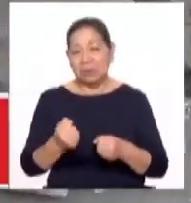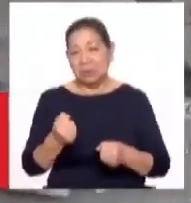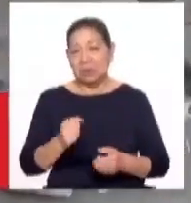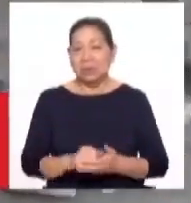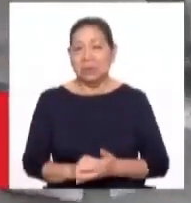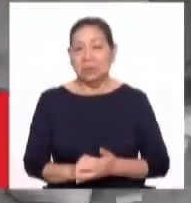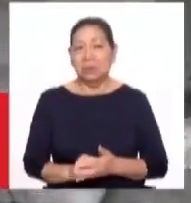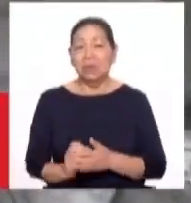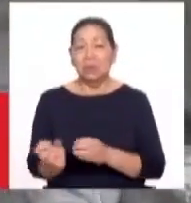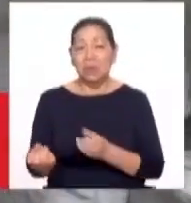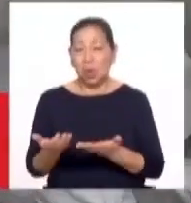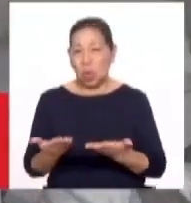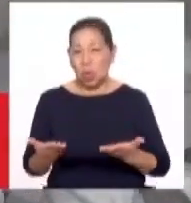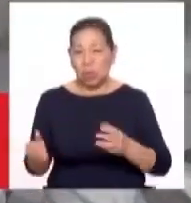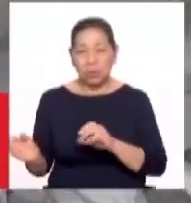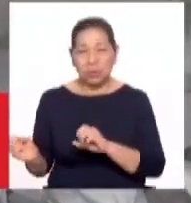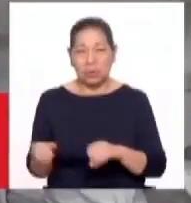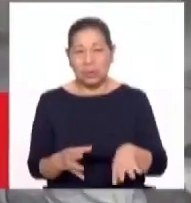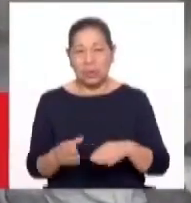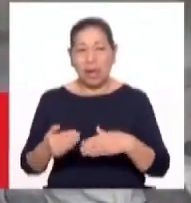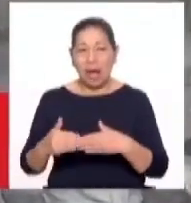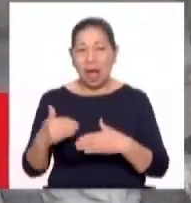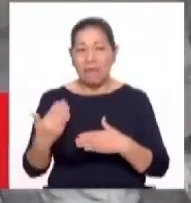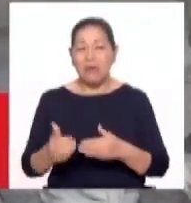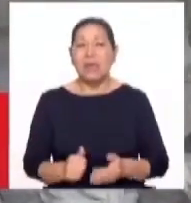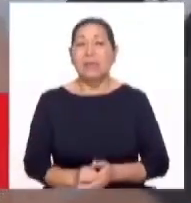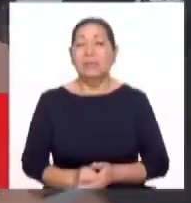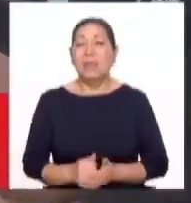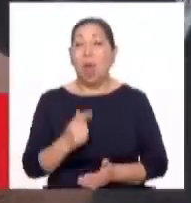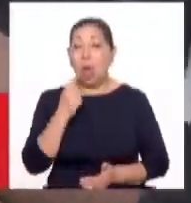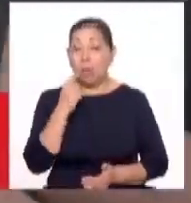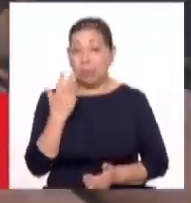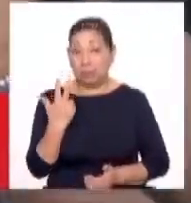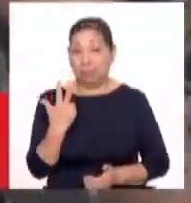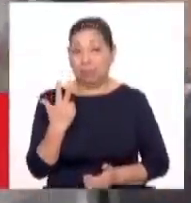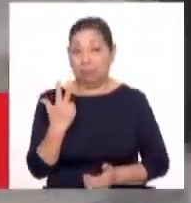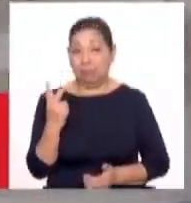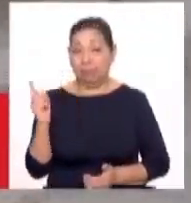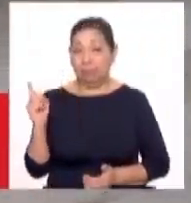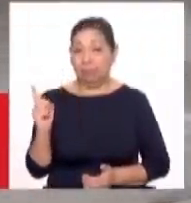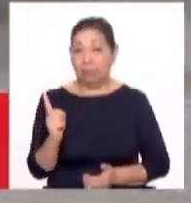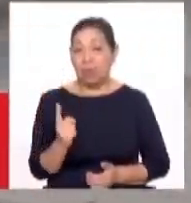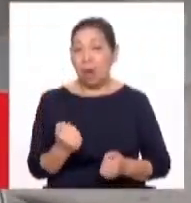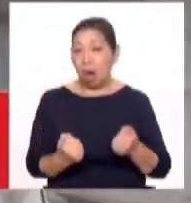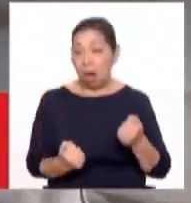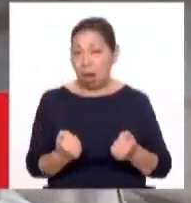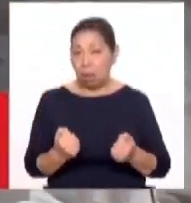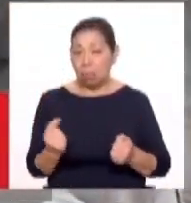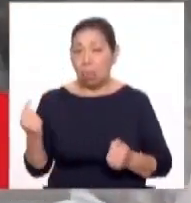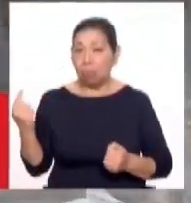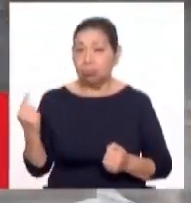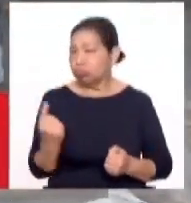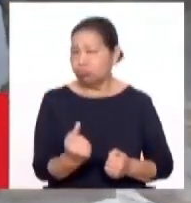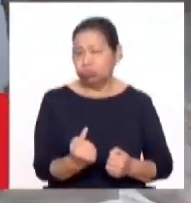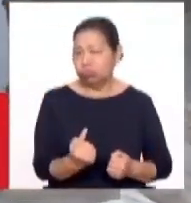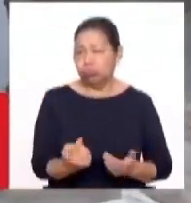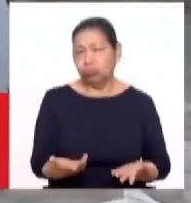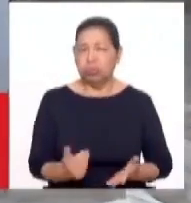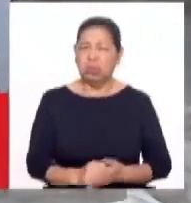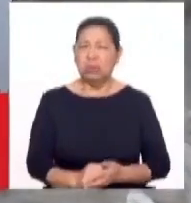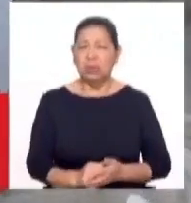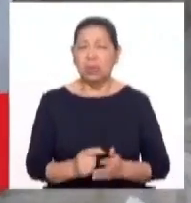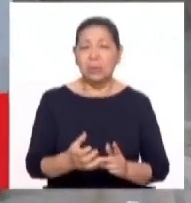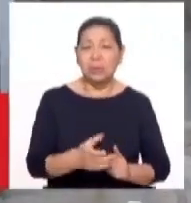primer semestre de este 2023 solo en Lima se registraron un total de 99 secuestros hasta el cierre de esta